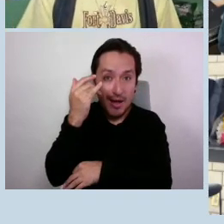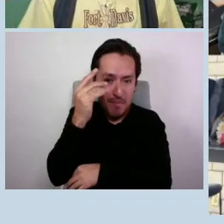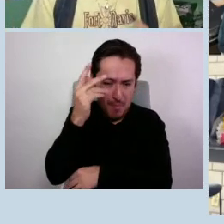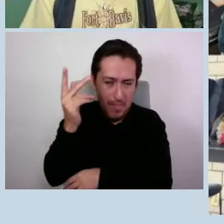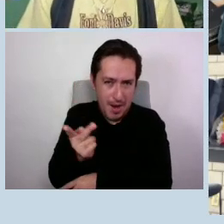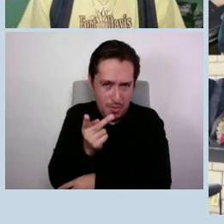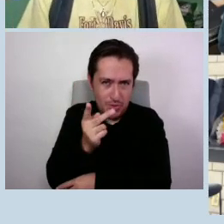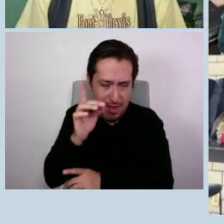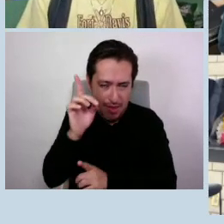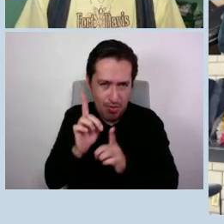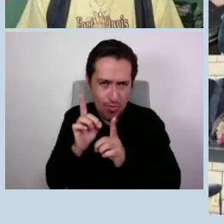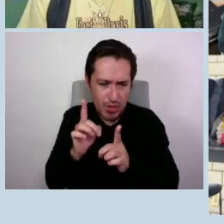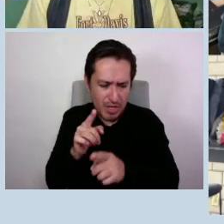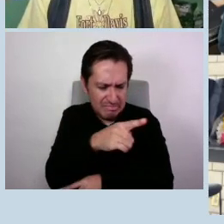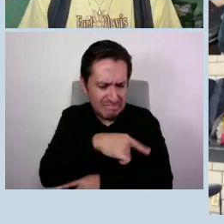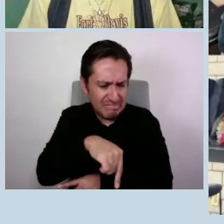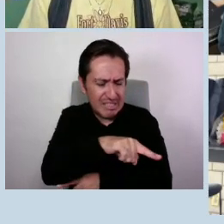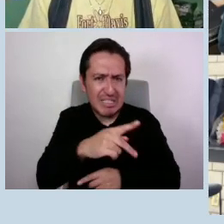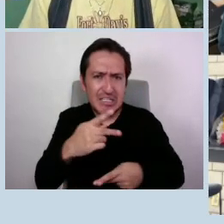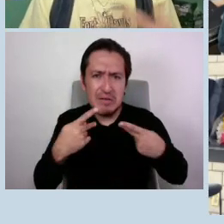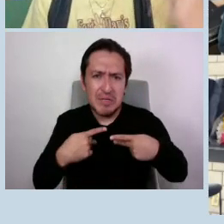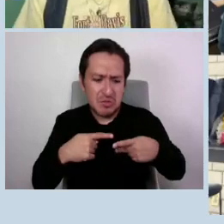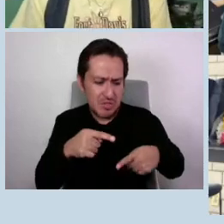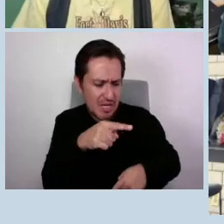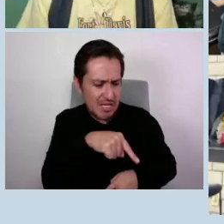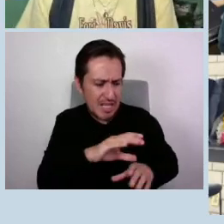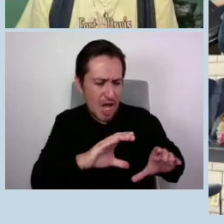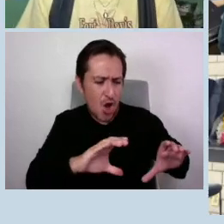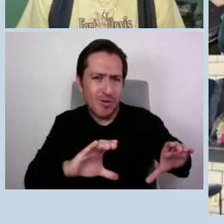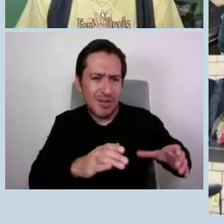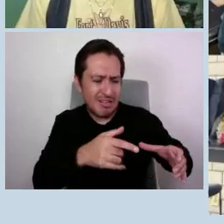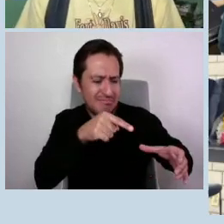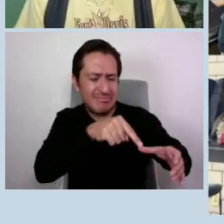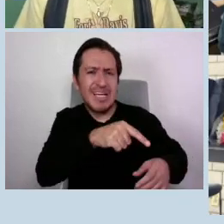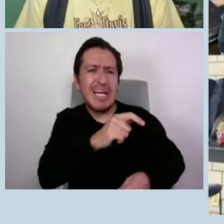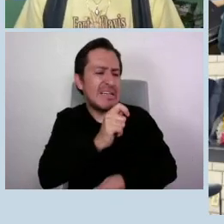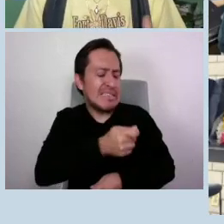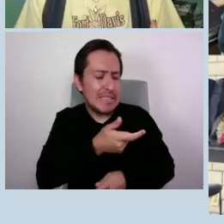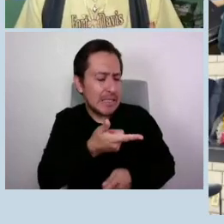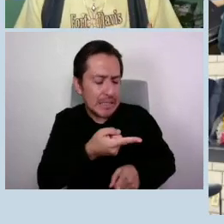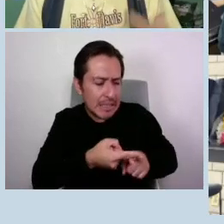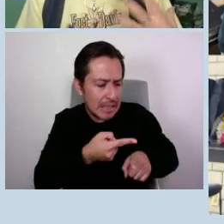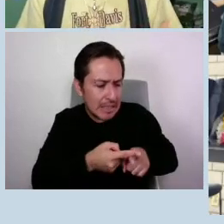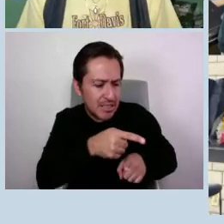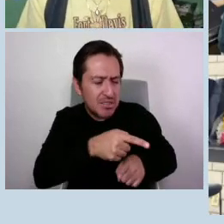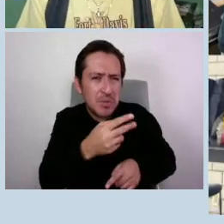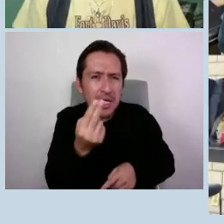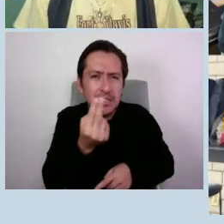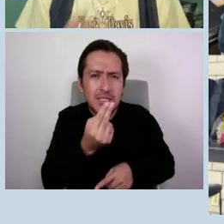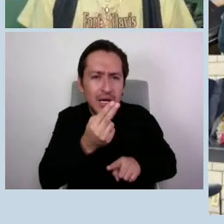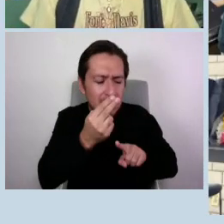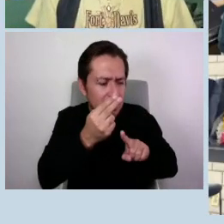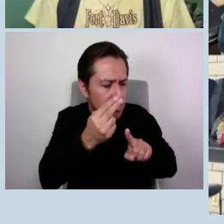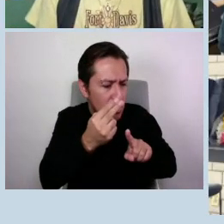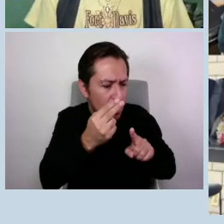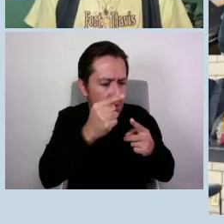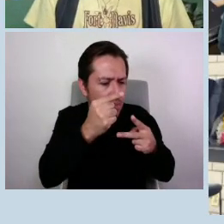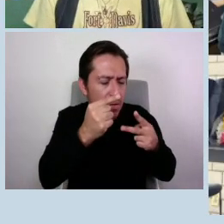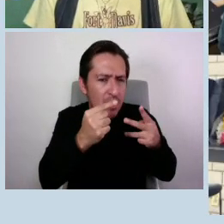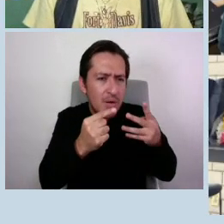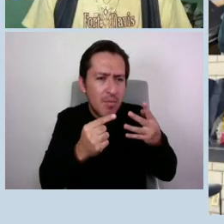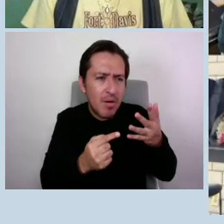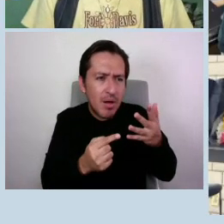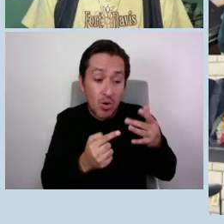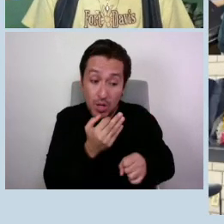Quiénes están en ese público eh qué necesitan no lo que vamos a proponerles es adecuado para este